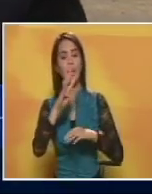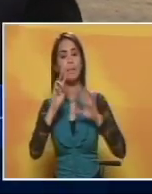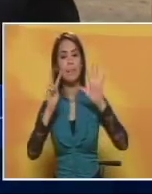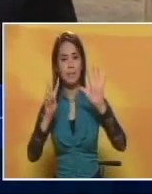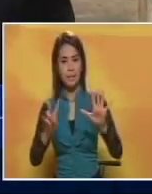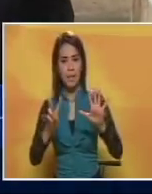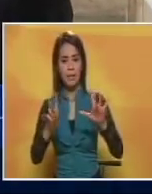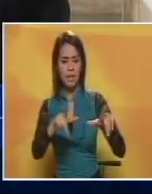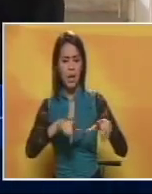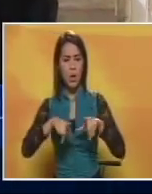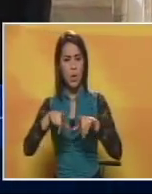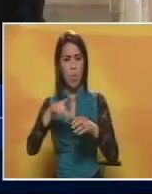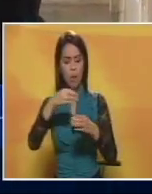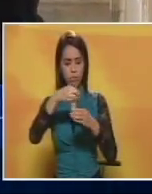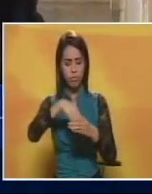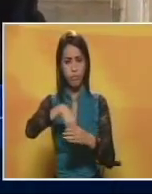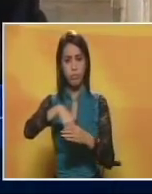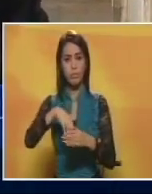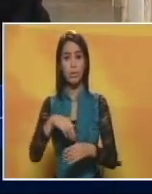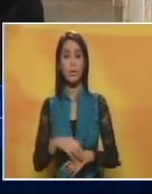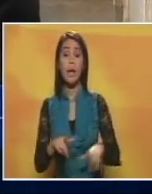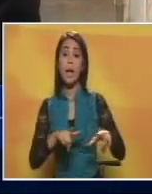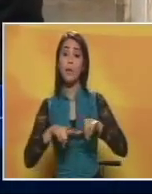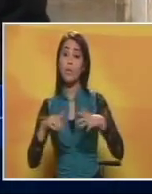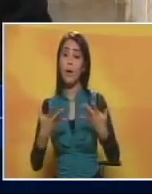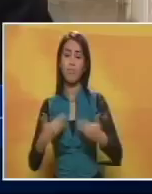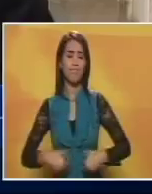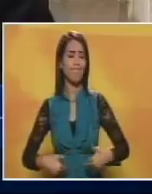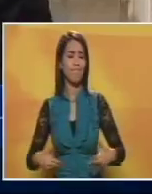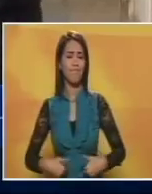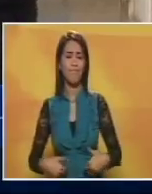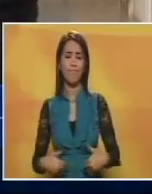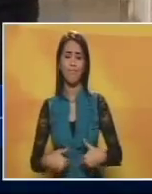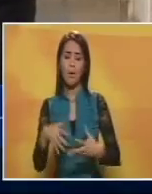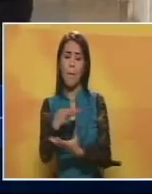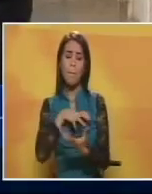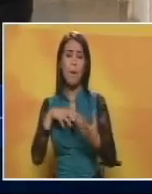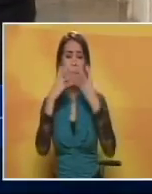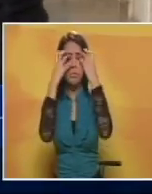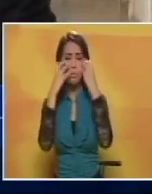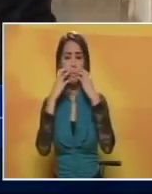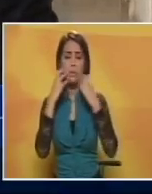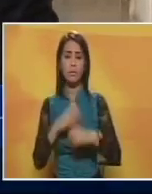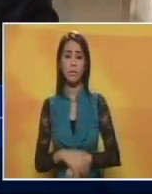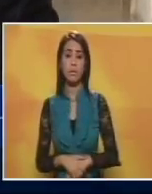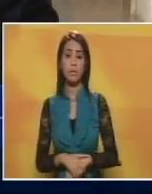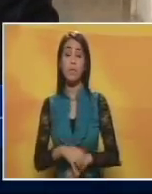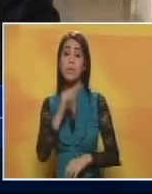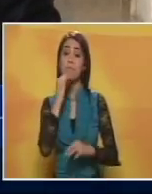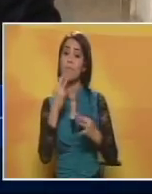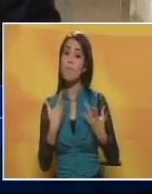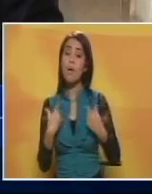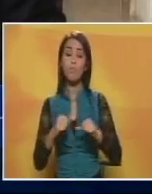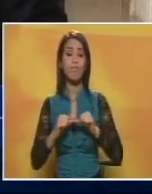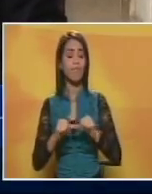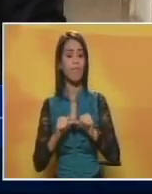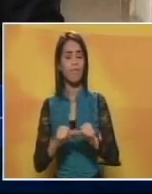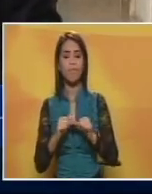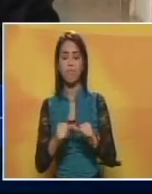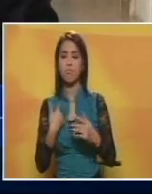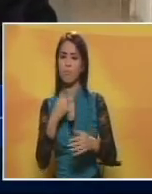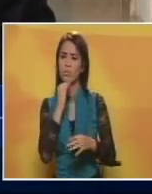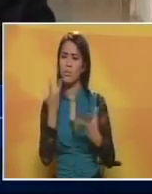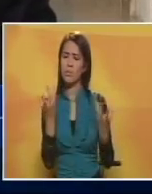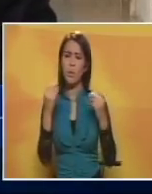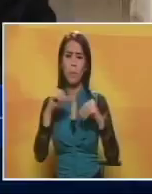5.547 las fosas comunes halladas hasta ahora en medio de la lucha contra la guerrilla. El ministro insistió en que esto demuestra la incapacidad que ha